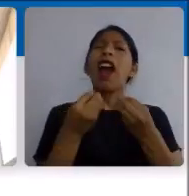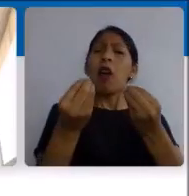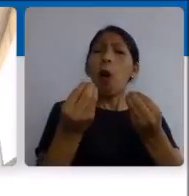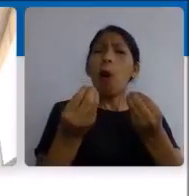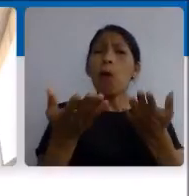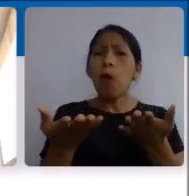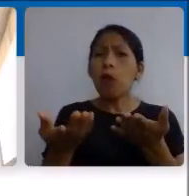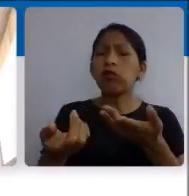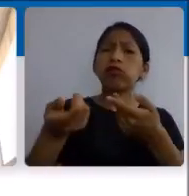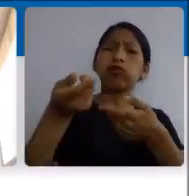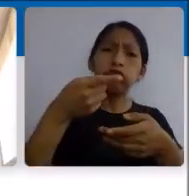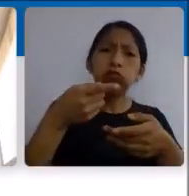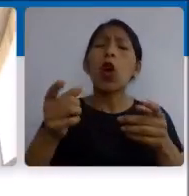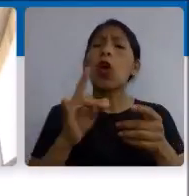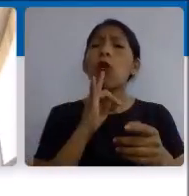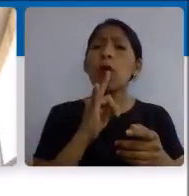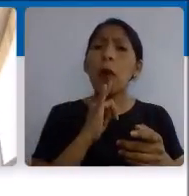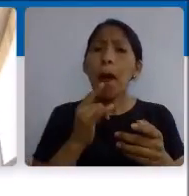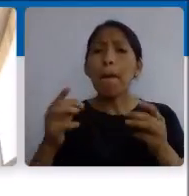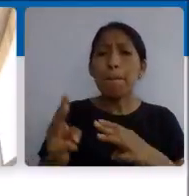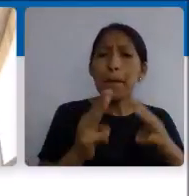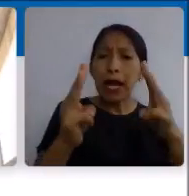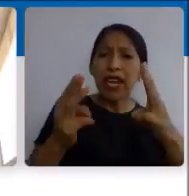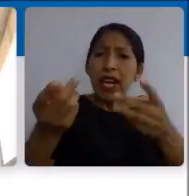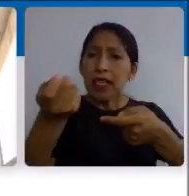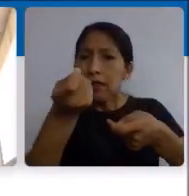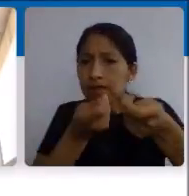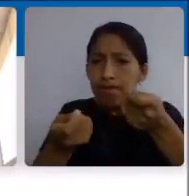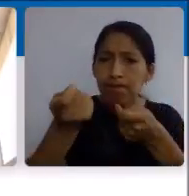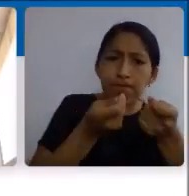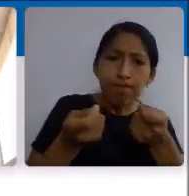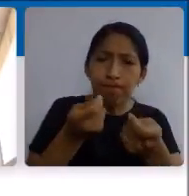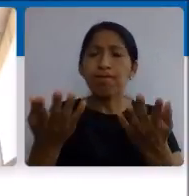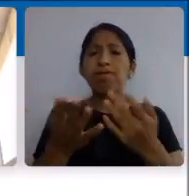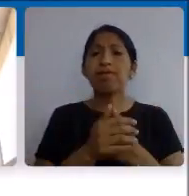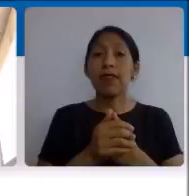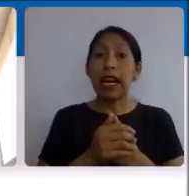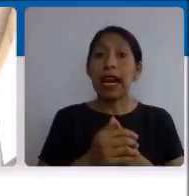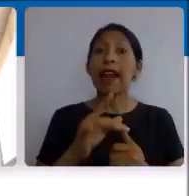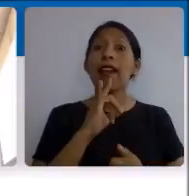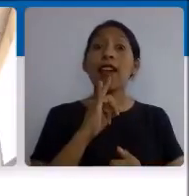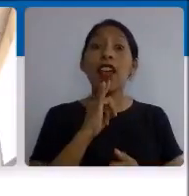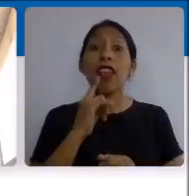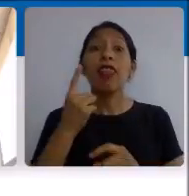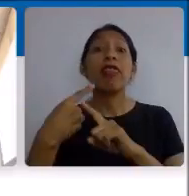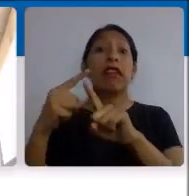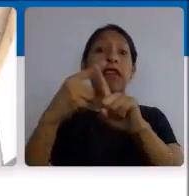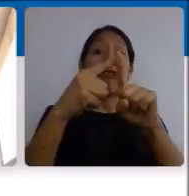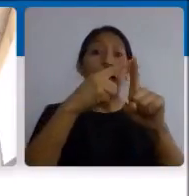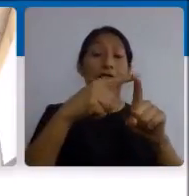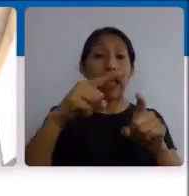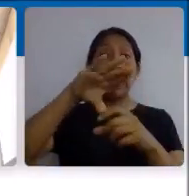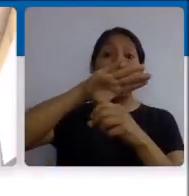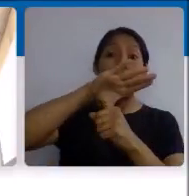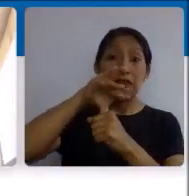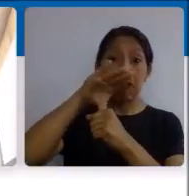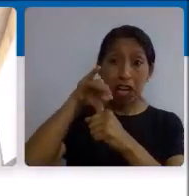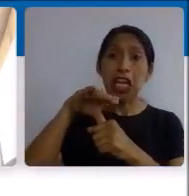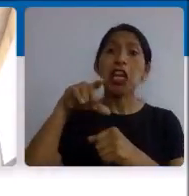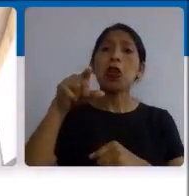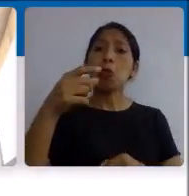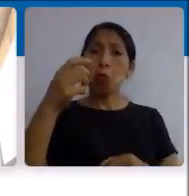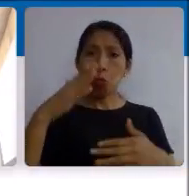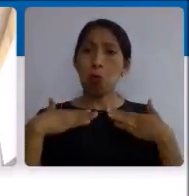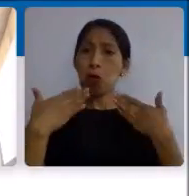negociar con Estados Unidos, ¿no? En Estados Unidos se realizan diferentes workshops y ferias en las cuales uno puede participar